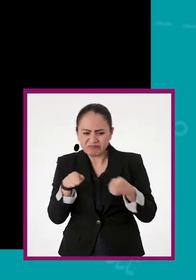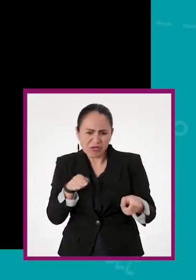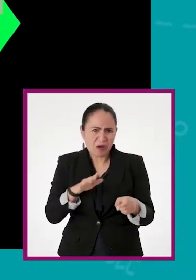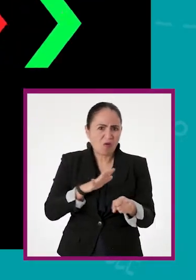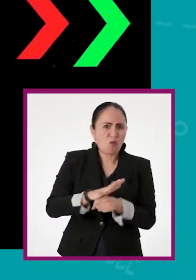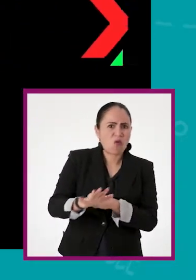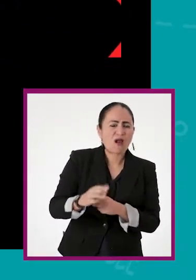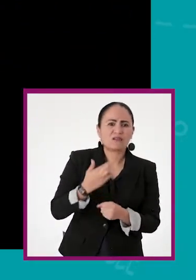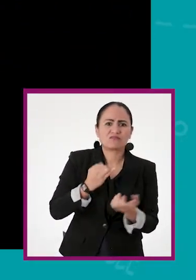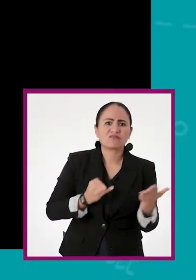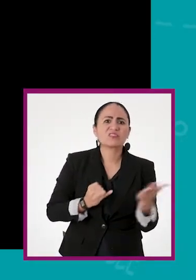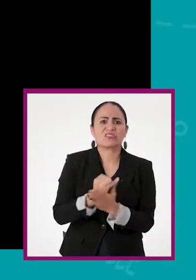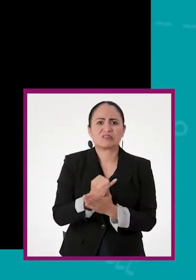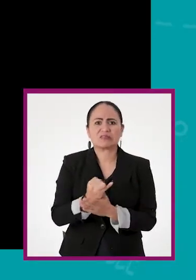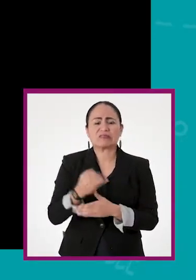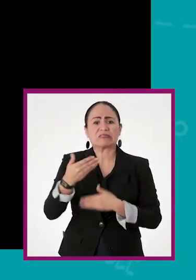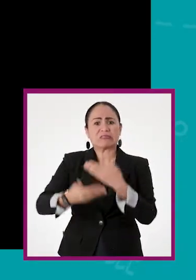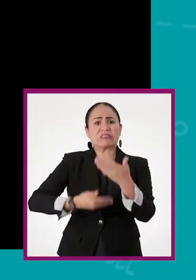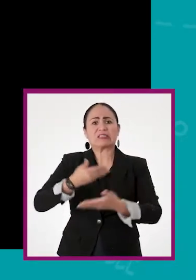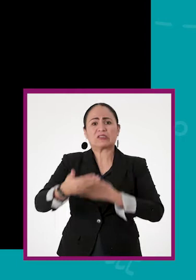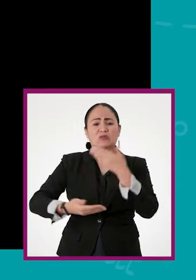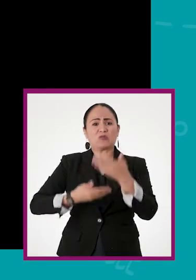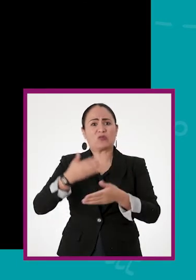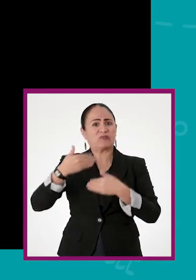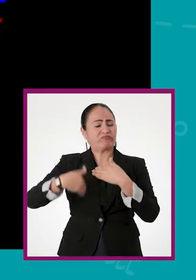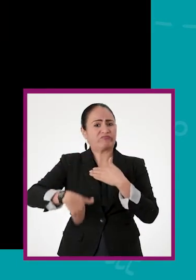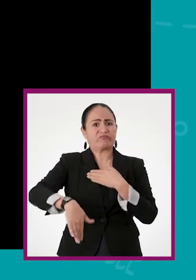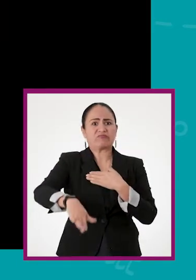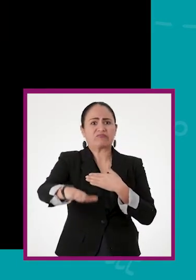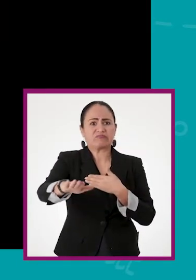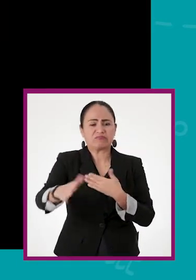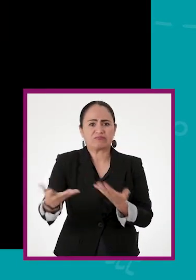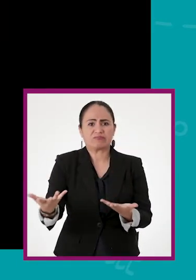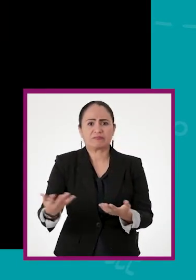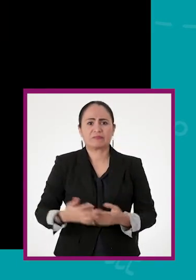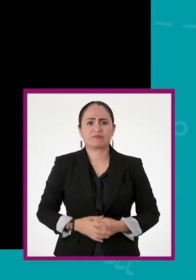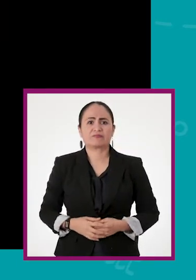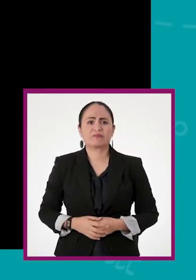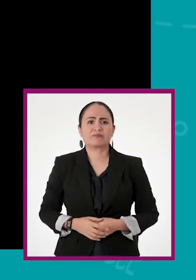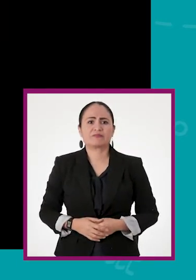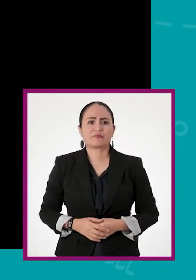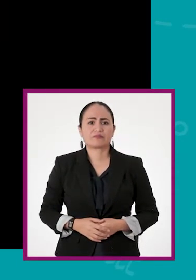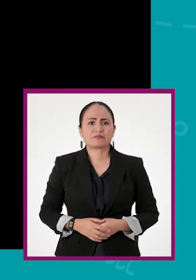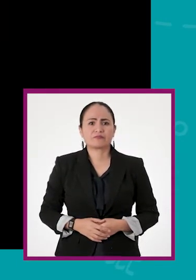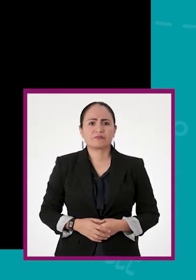una decisión que sabemos marcará nuestro destino de una u otra forma.